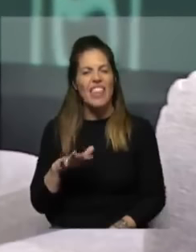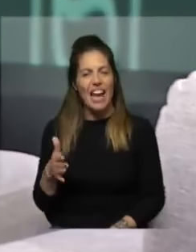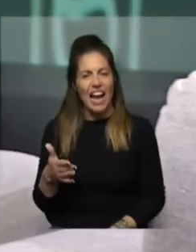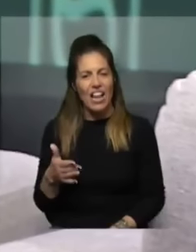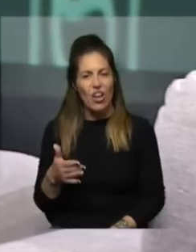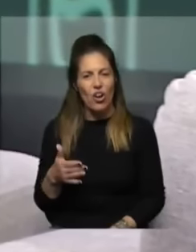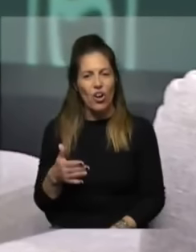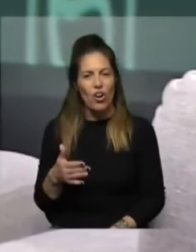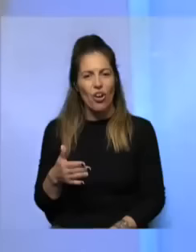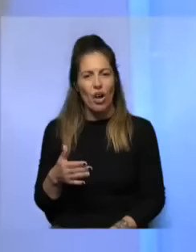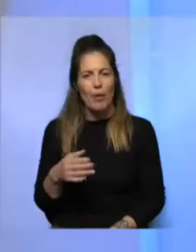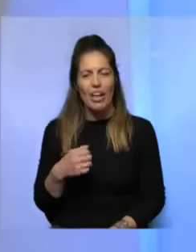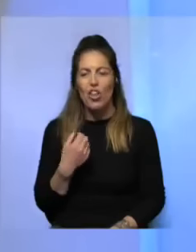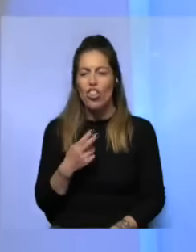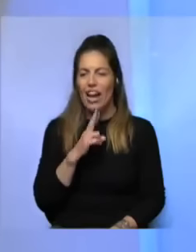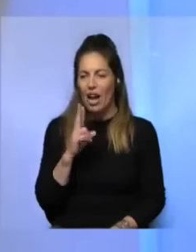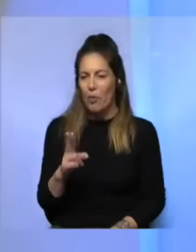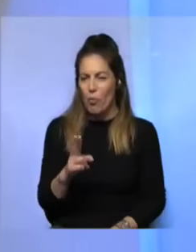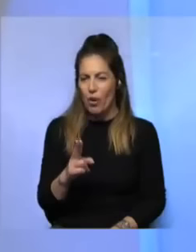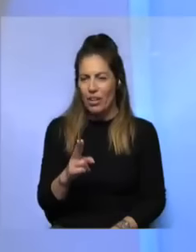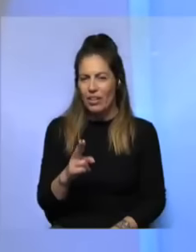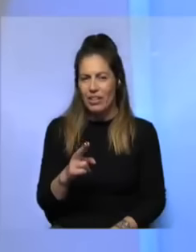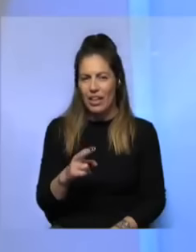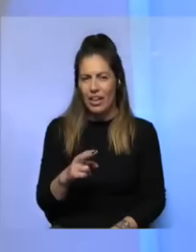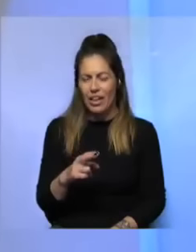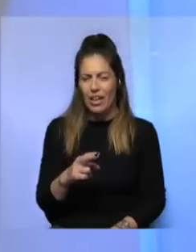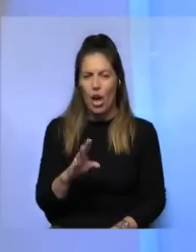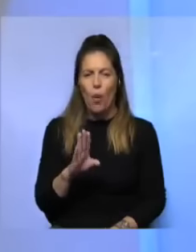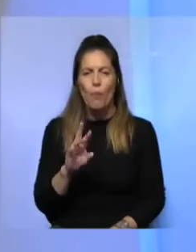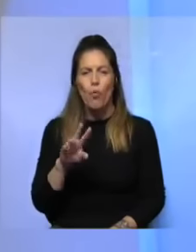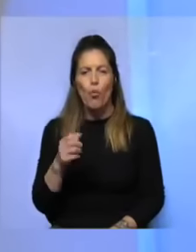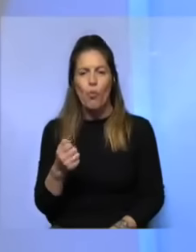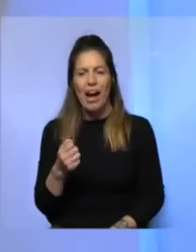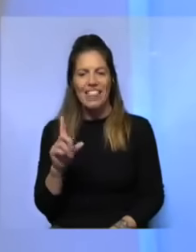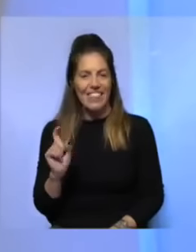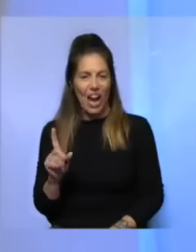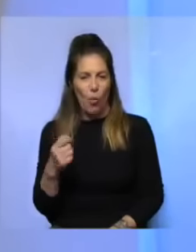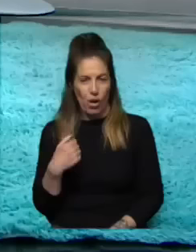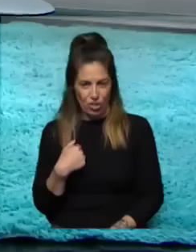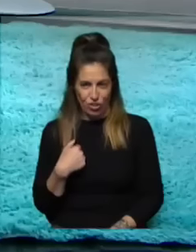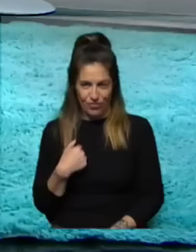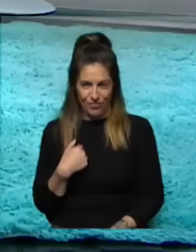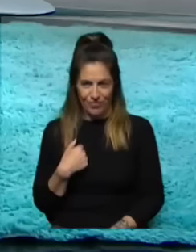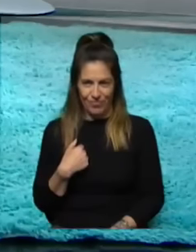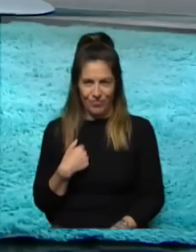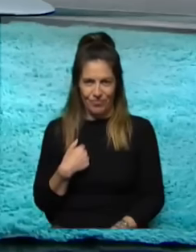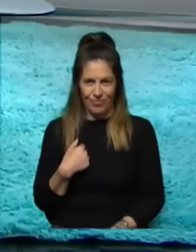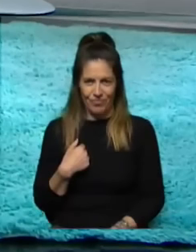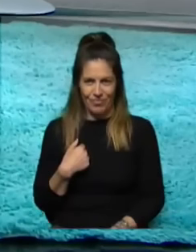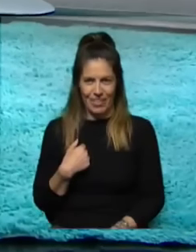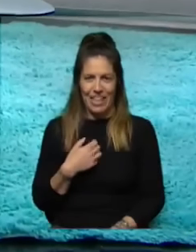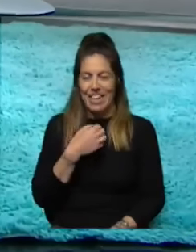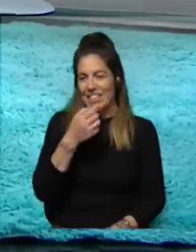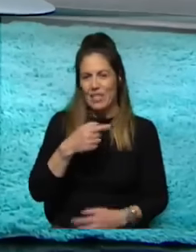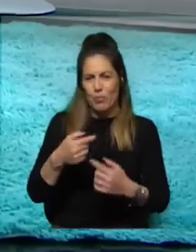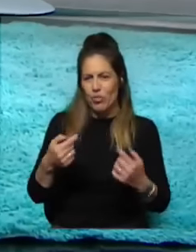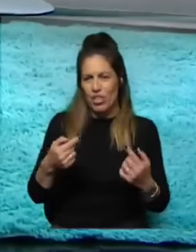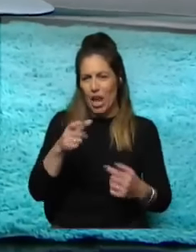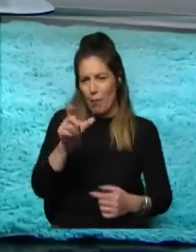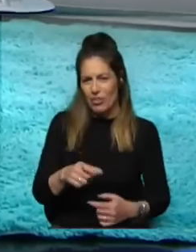da la respuesta. Yo soy garrapata de metal. Pupa de agua soy yo. Claro. No, le dimos a la gente cosas que no